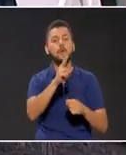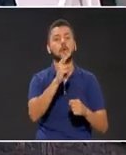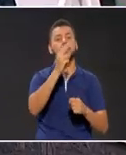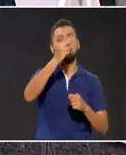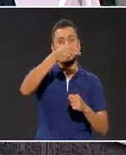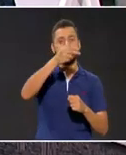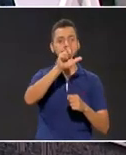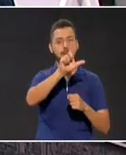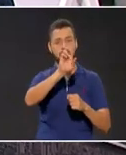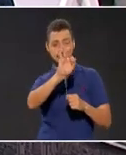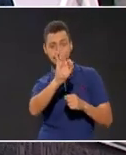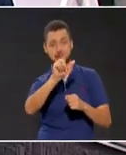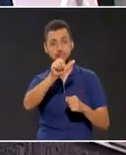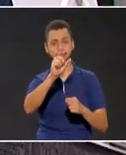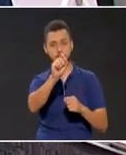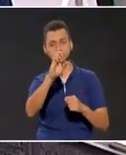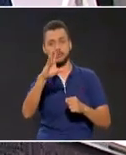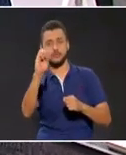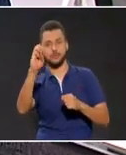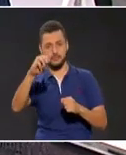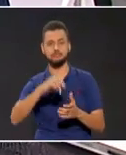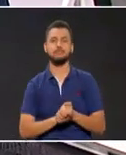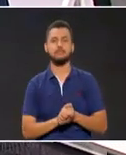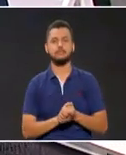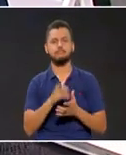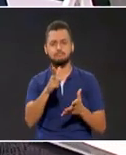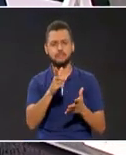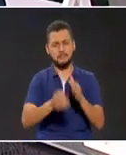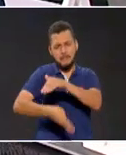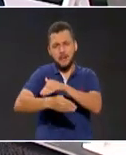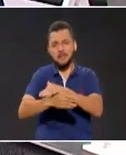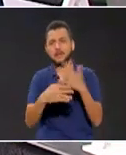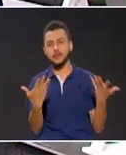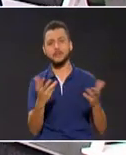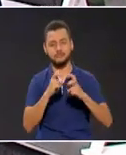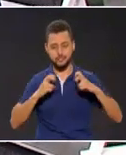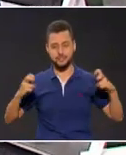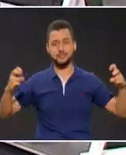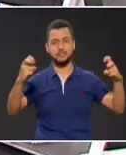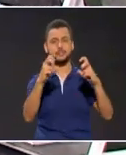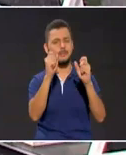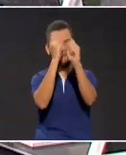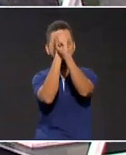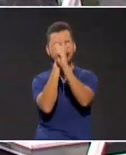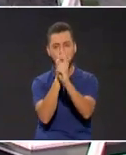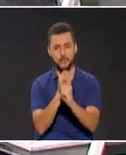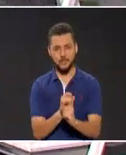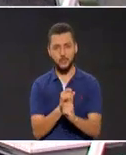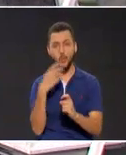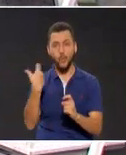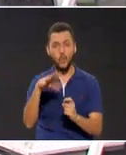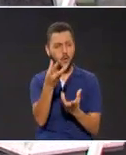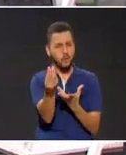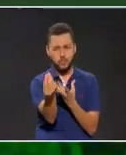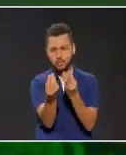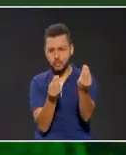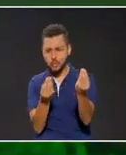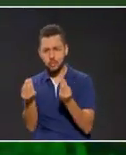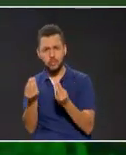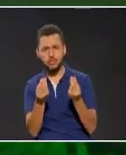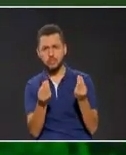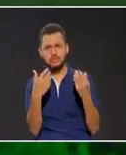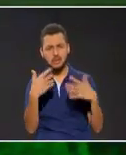www.h13n.com. Vamos a continuar ahora con el bloque en el que vamos a hablar de población vulnerable. Esta